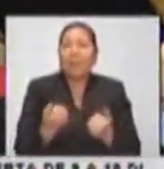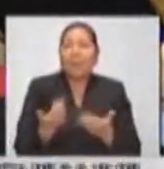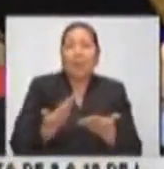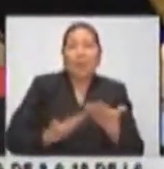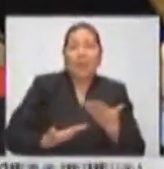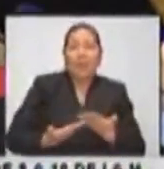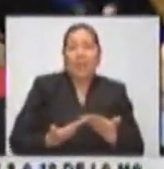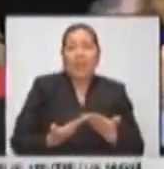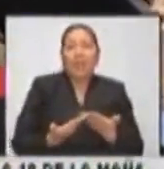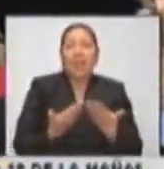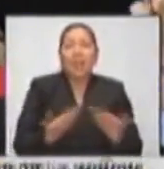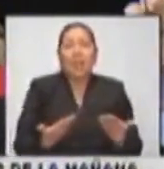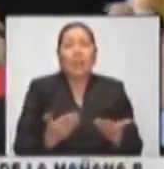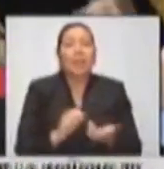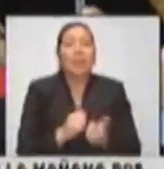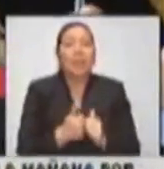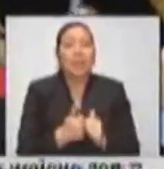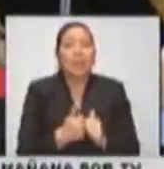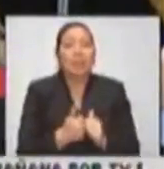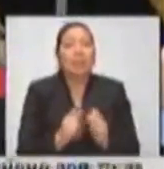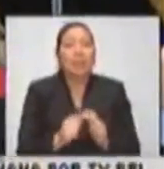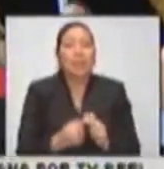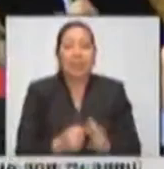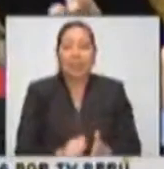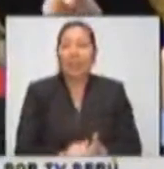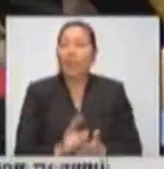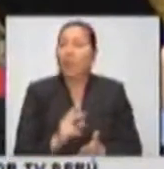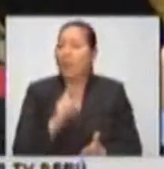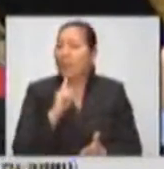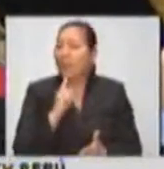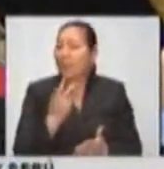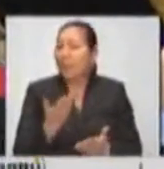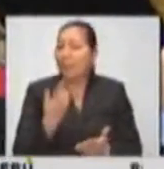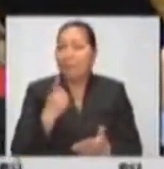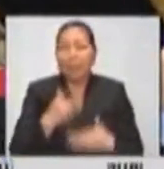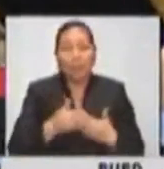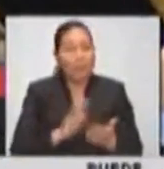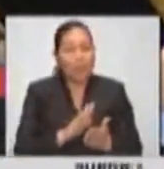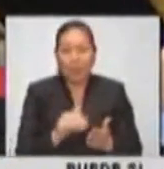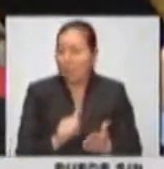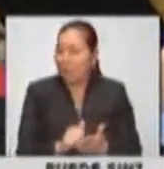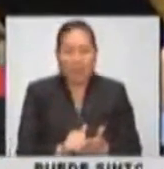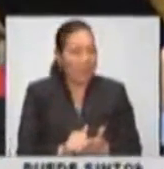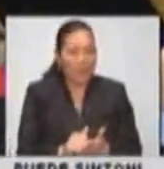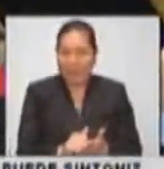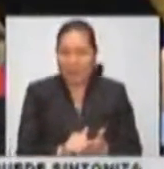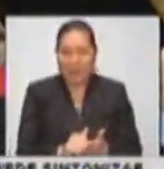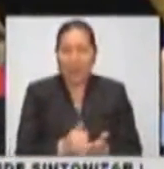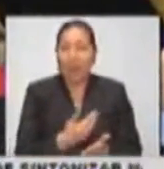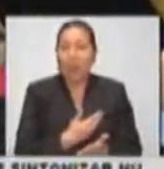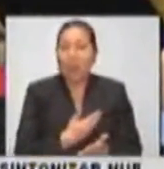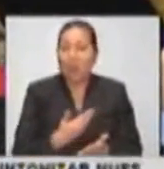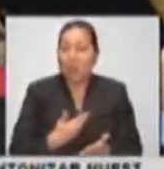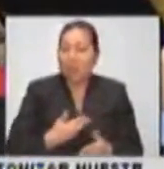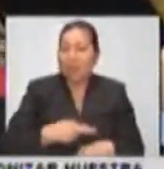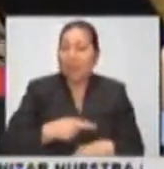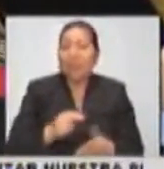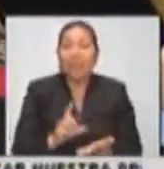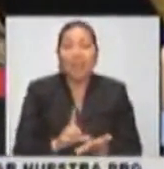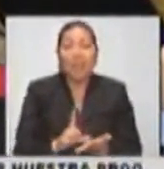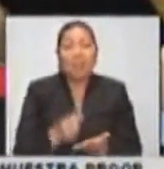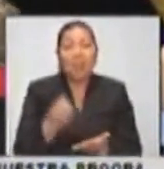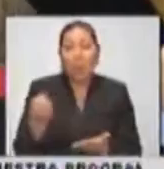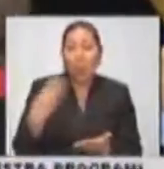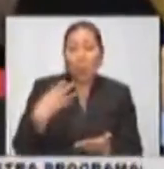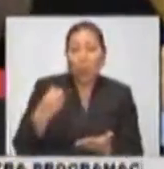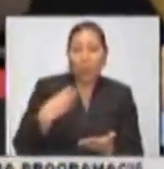traer la realidad cambiante y la incertidumbre. No es que vamos a diseñar para pasar todo, ¿no es cierto? El gobernador regional de Lima nos contaba